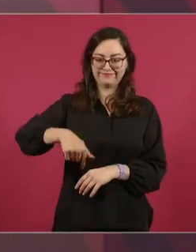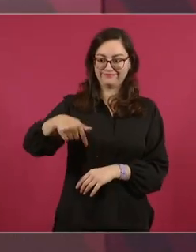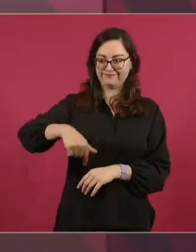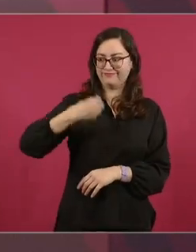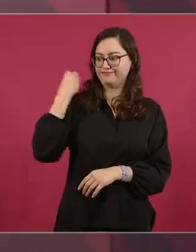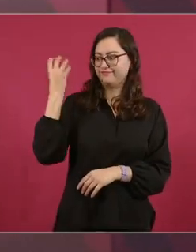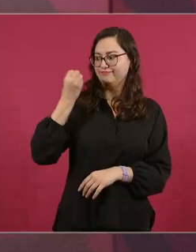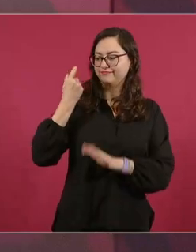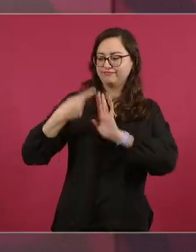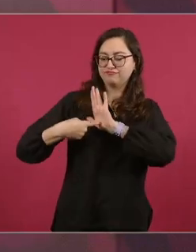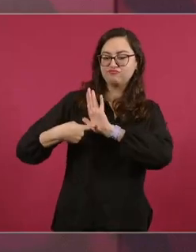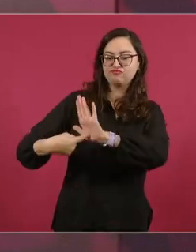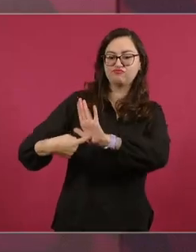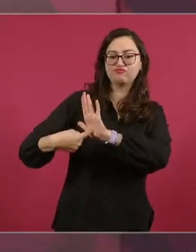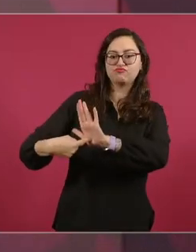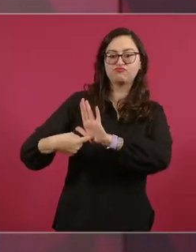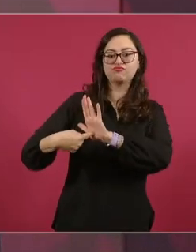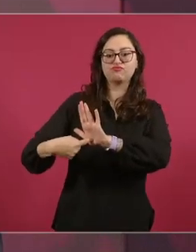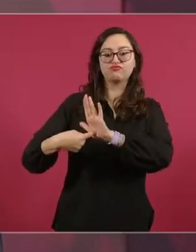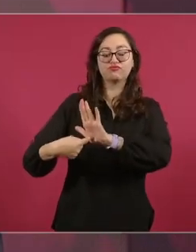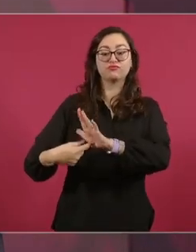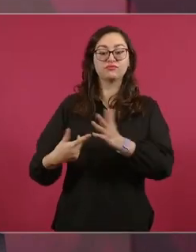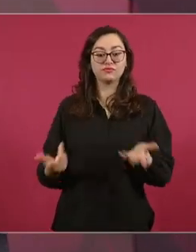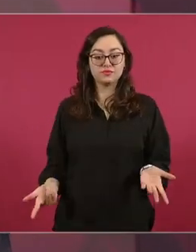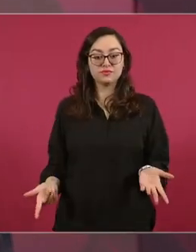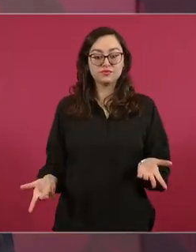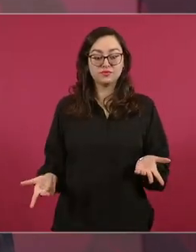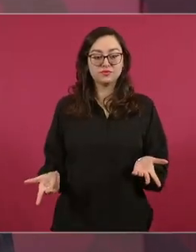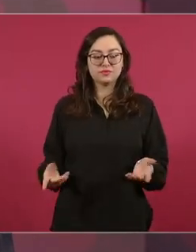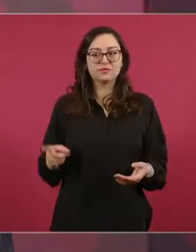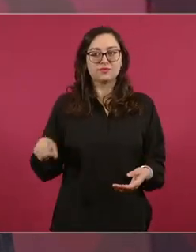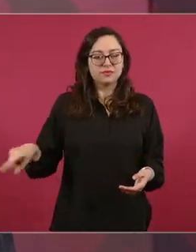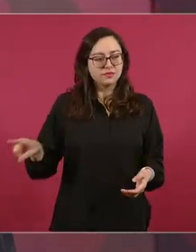Y además, si se demuestra,